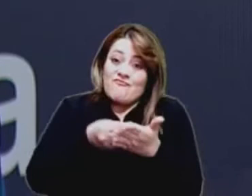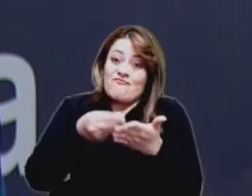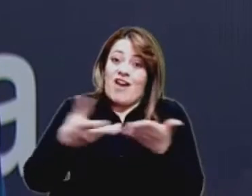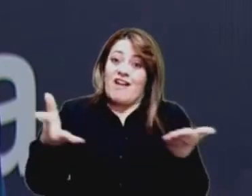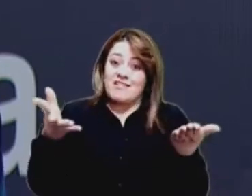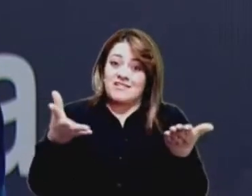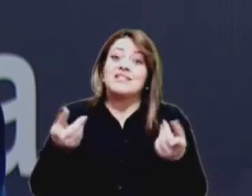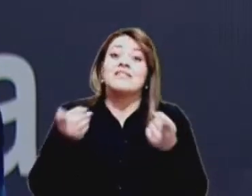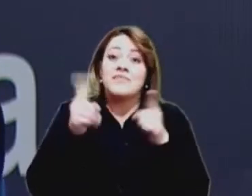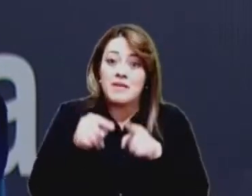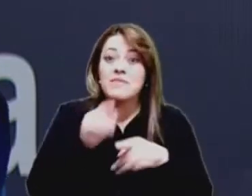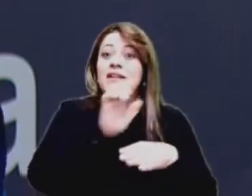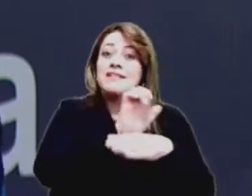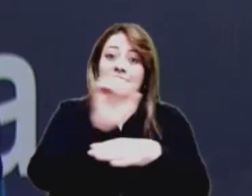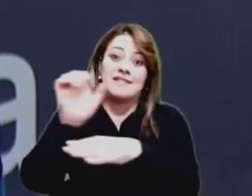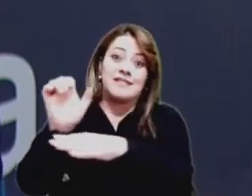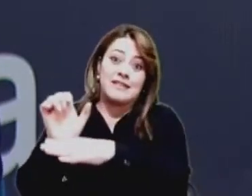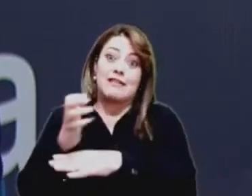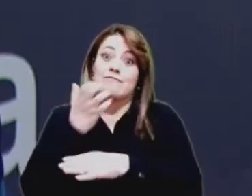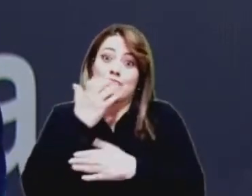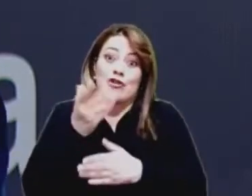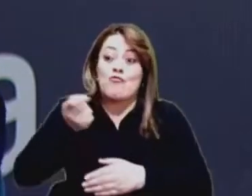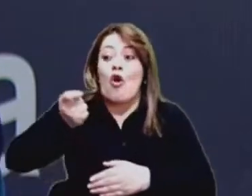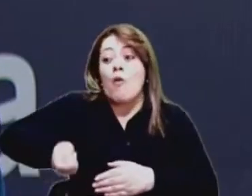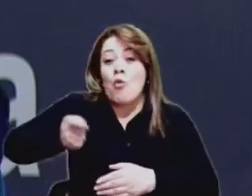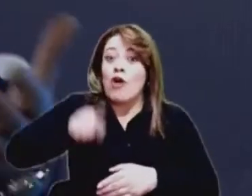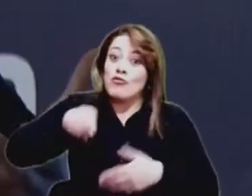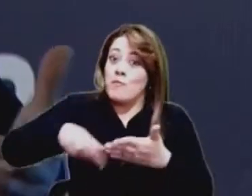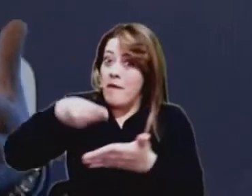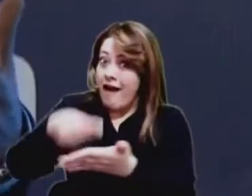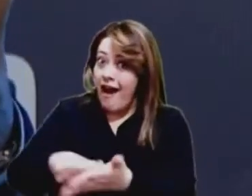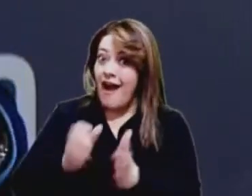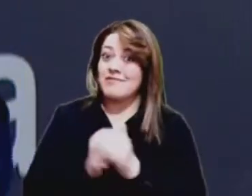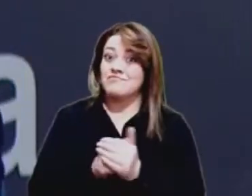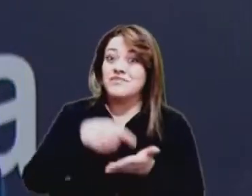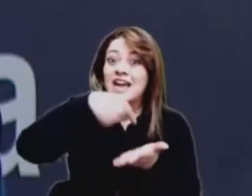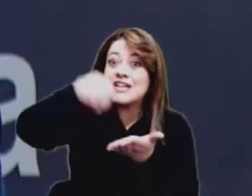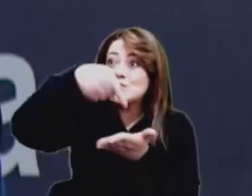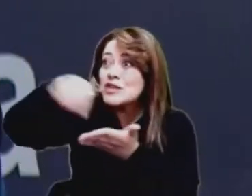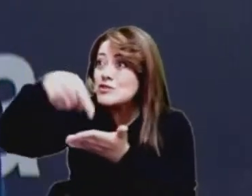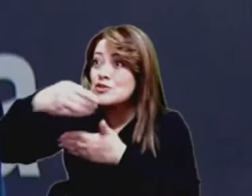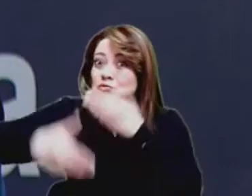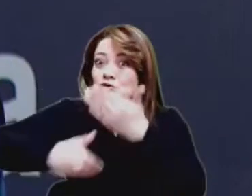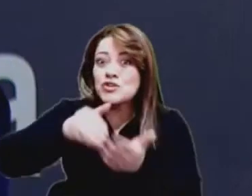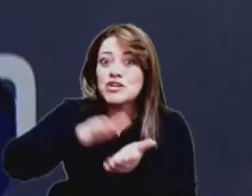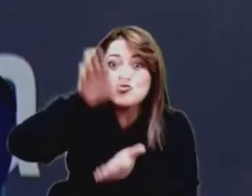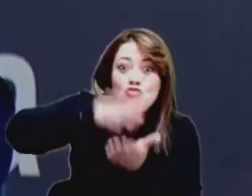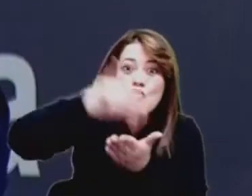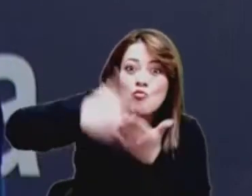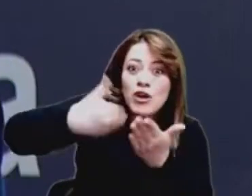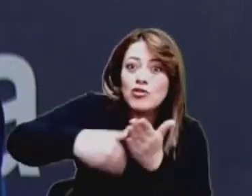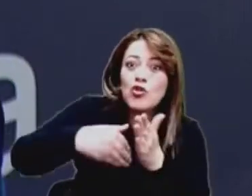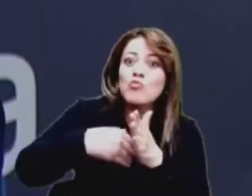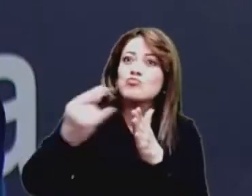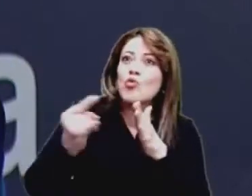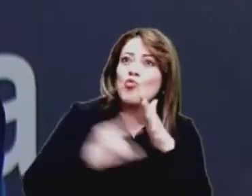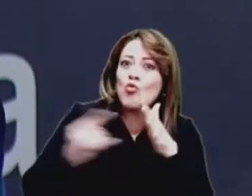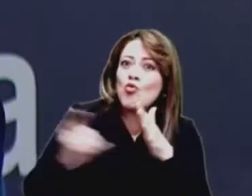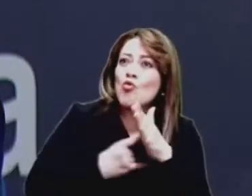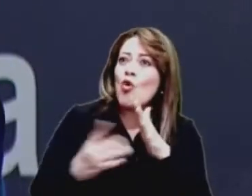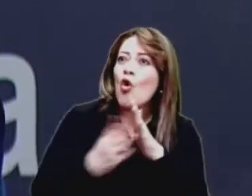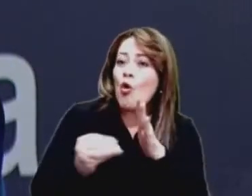para las entidades como son los honorarios de los abogados los gastos procesales etcétera eso era lo que yo